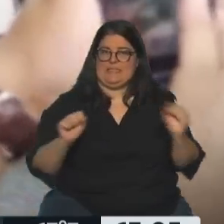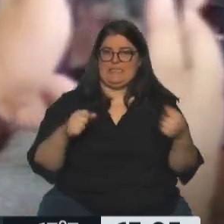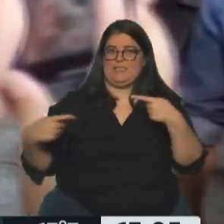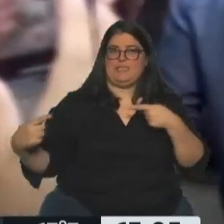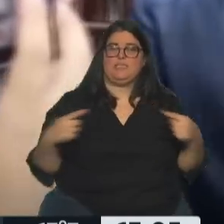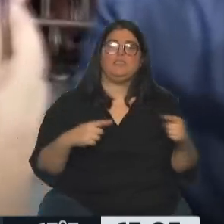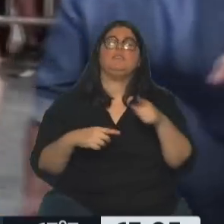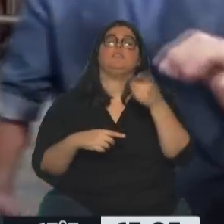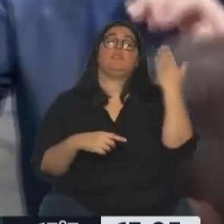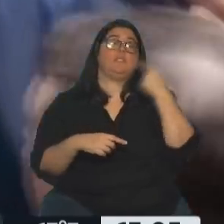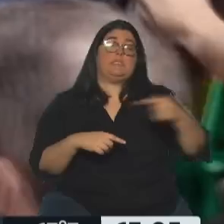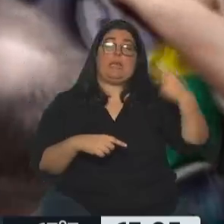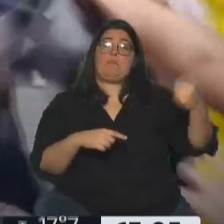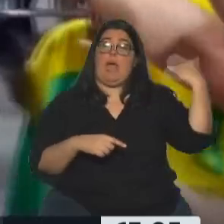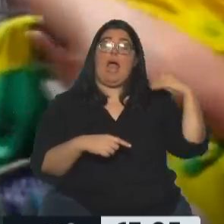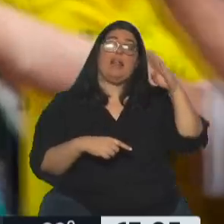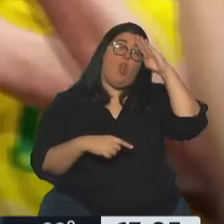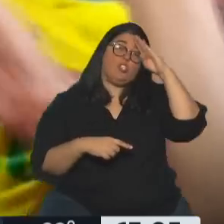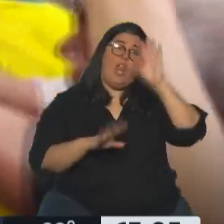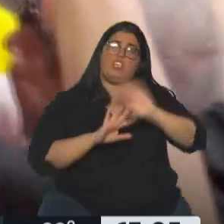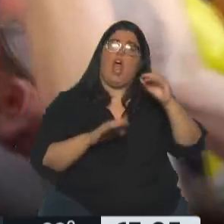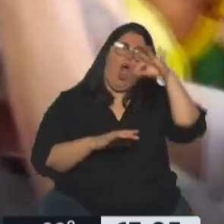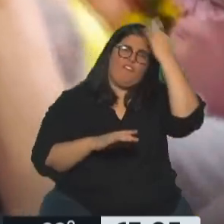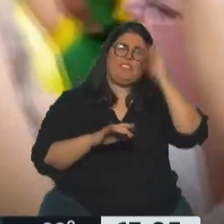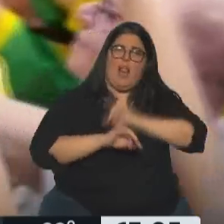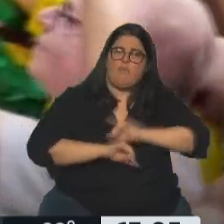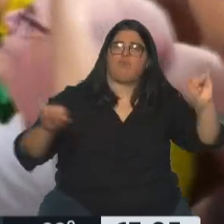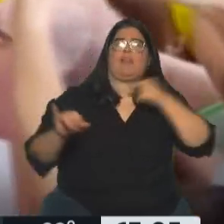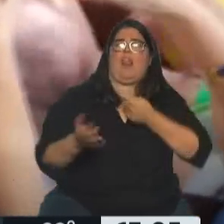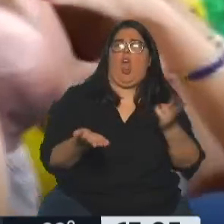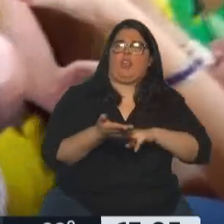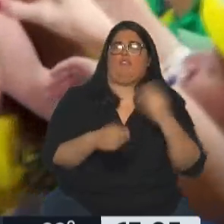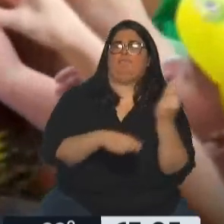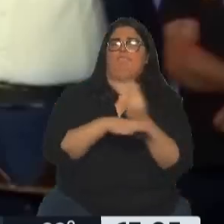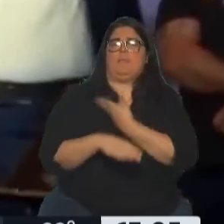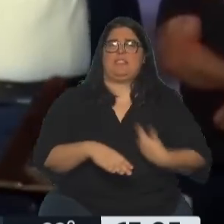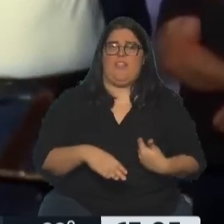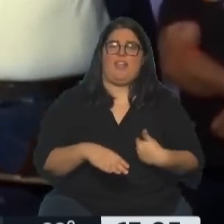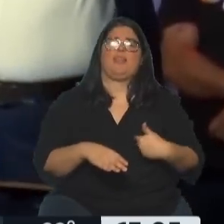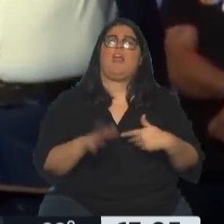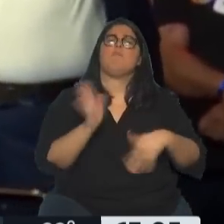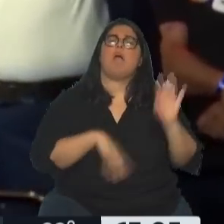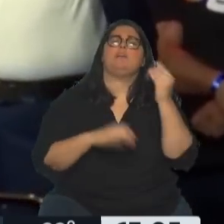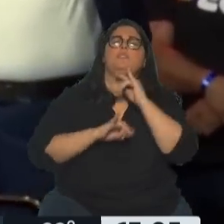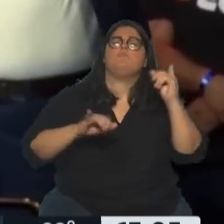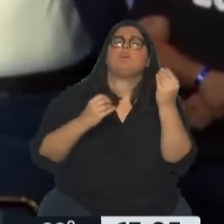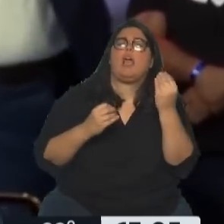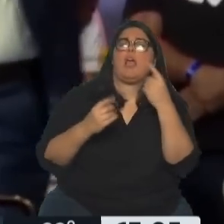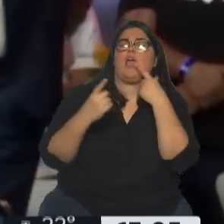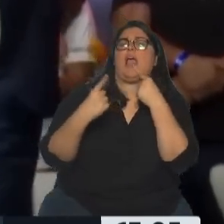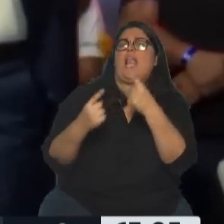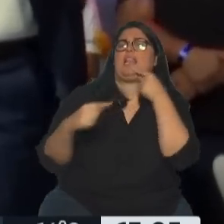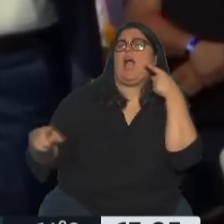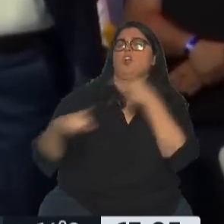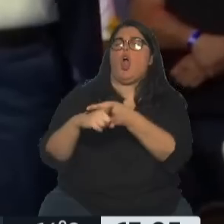presidente Jair Bolsonaro lanzó formalmente su candidatura a la reelección, con fuertes críticas a su principal rival, el expresidente